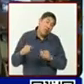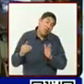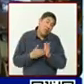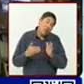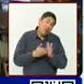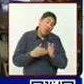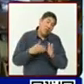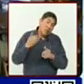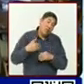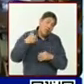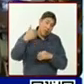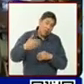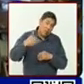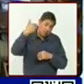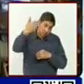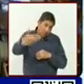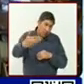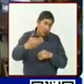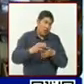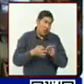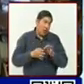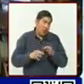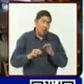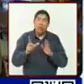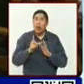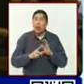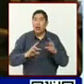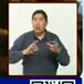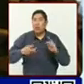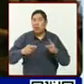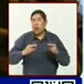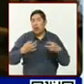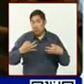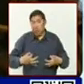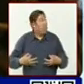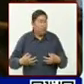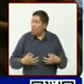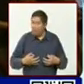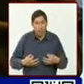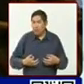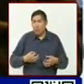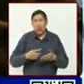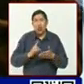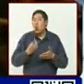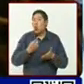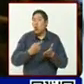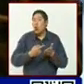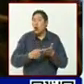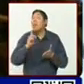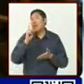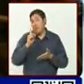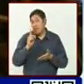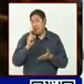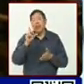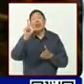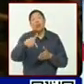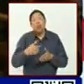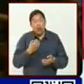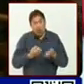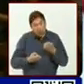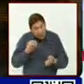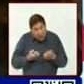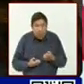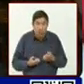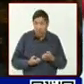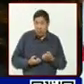la subsiguiente semana también esas impugnaciones, porque las listas van a variar, no son listas oficiales y falta además el proceso de evaluación. Estamos iniciando